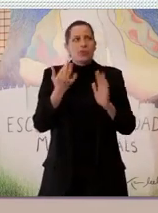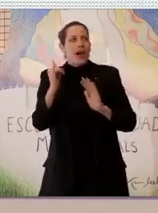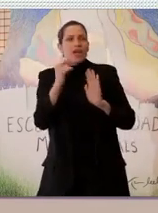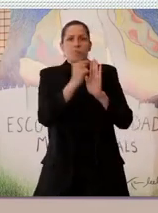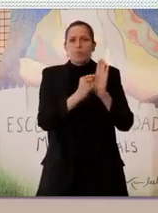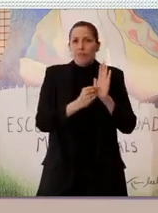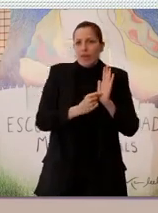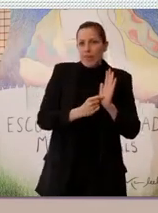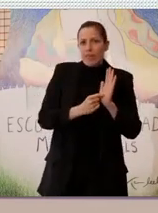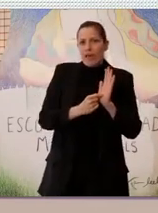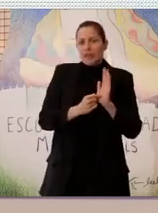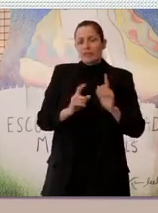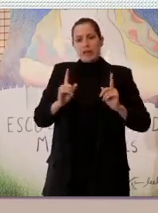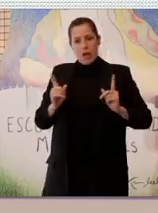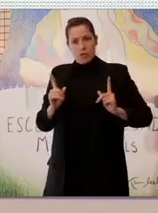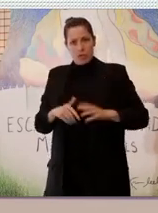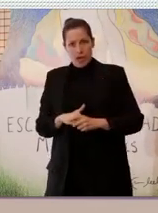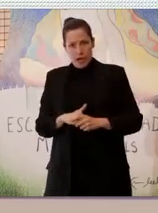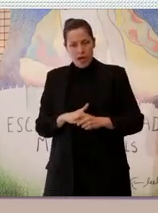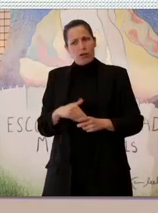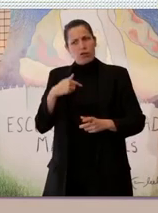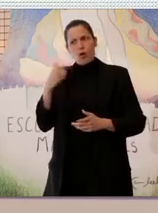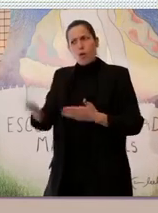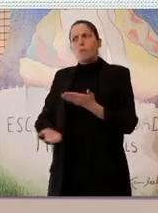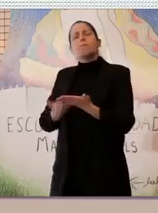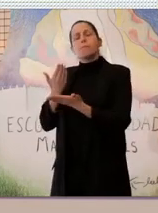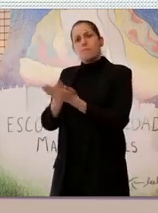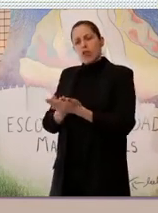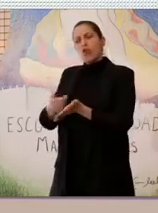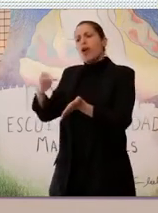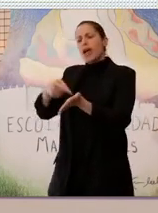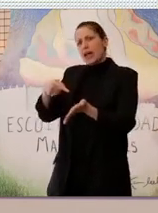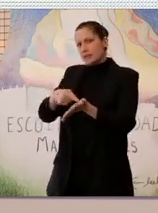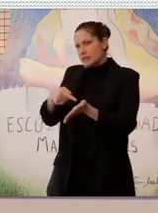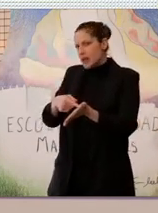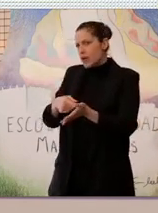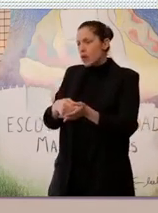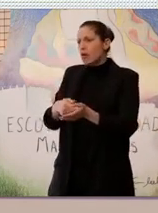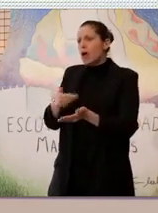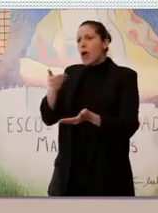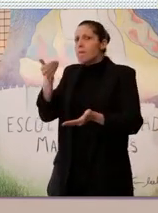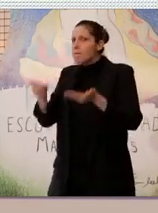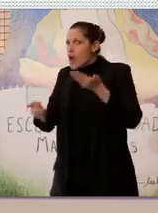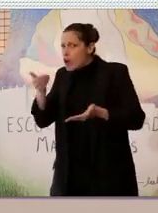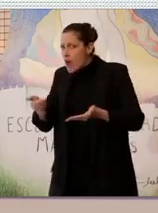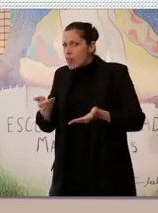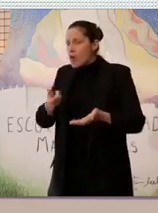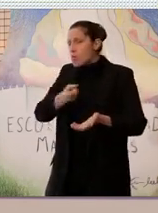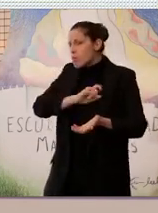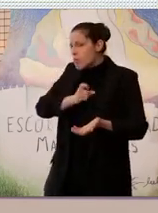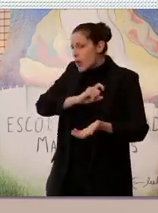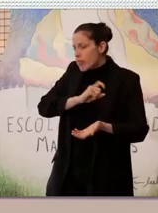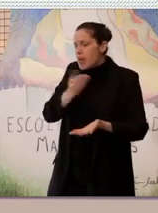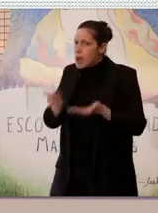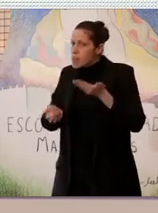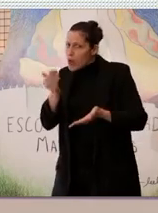con pena de alejamiento incluso, les pedí y les exigí que cuando hubiera una valoración de riesgo policial extremo,